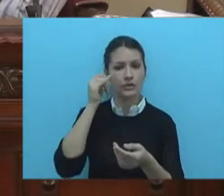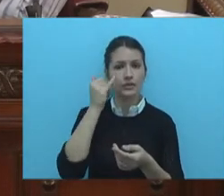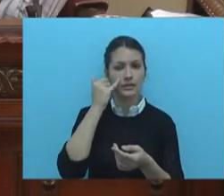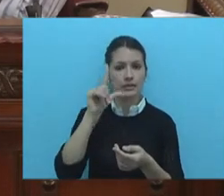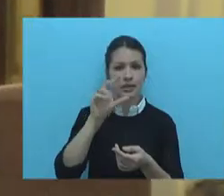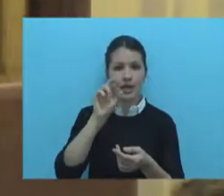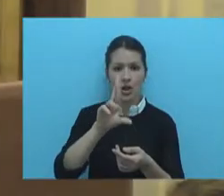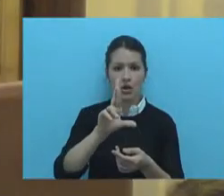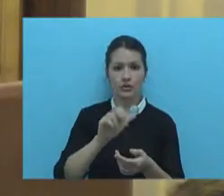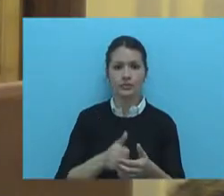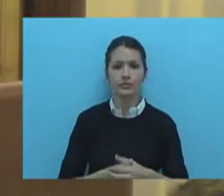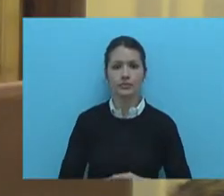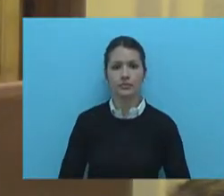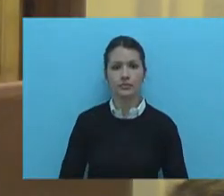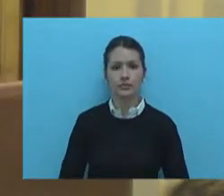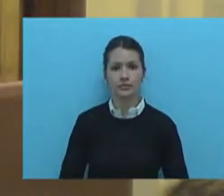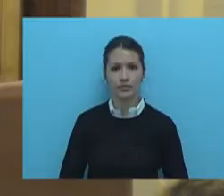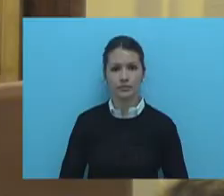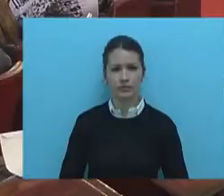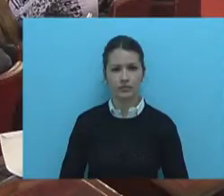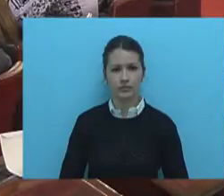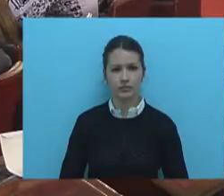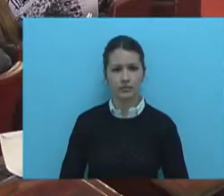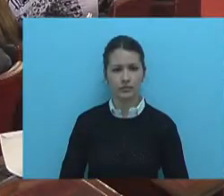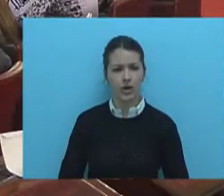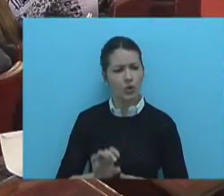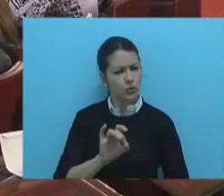¿Se realizaría solamente el 20 de septiembre?